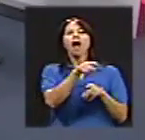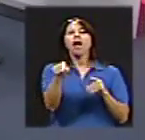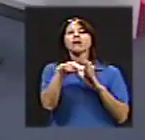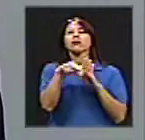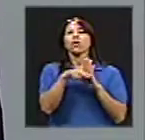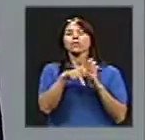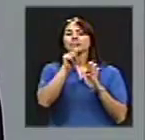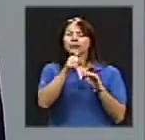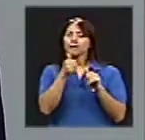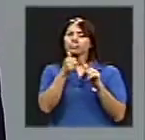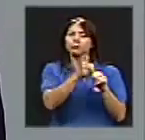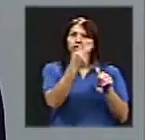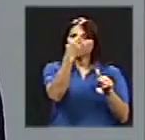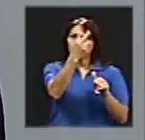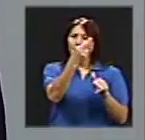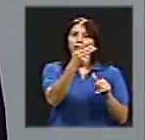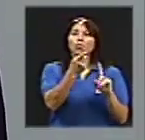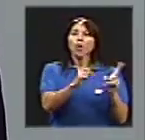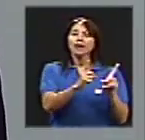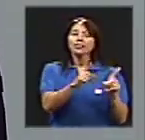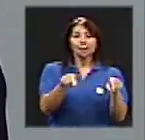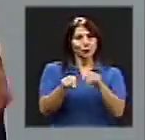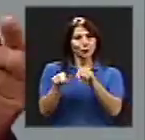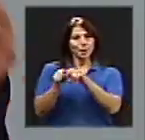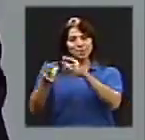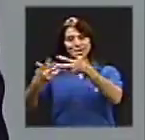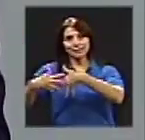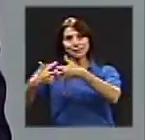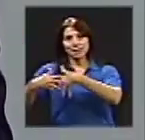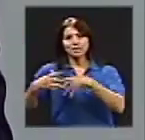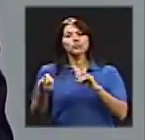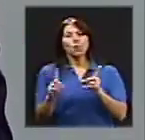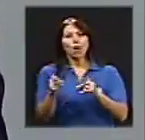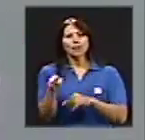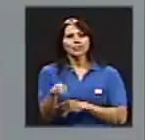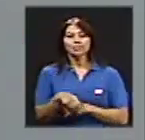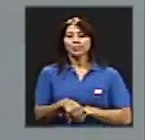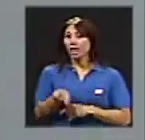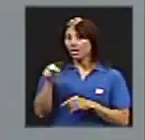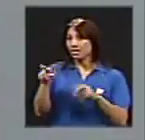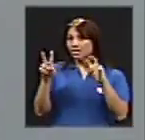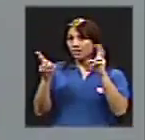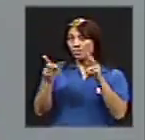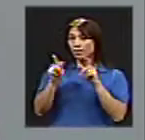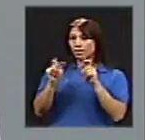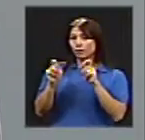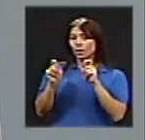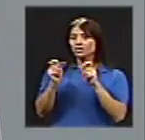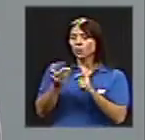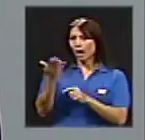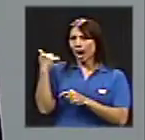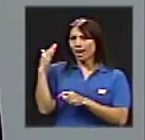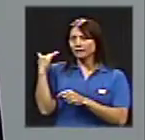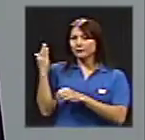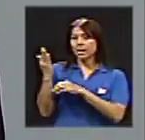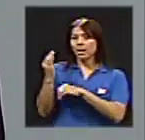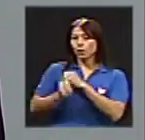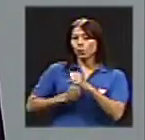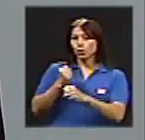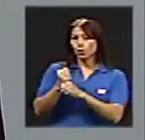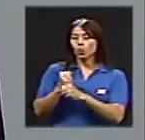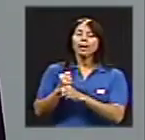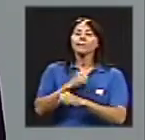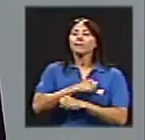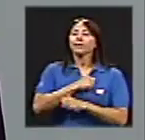punto de vista de las envasadoras. De igual manera, tal vez donde ni de educación, hace algunos meses tuvimos al